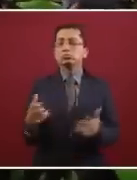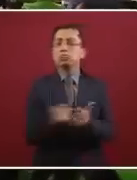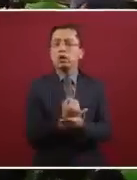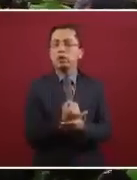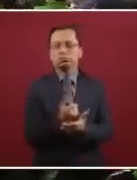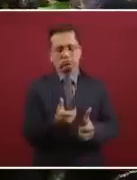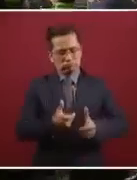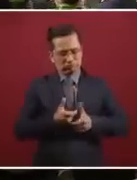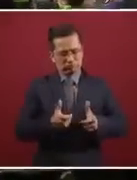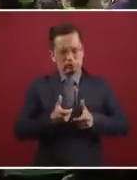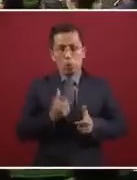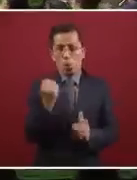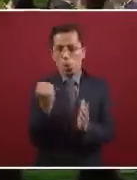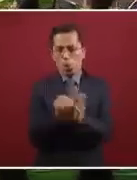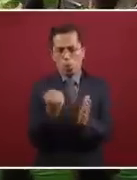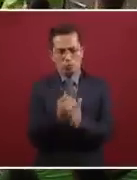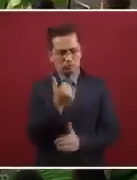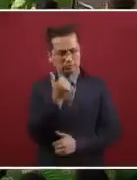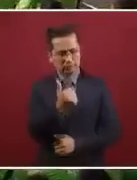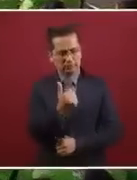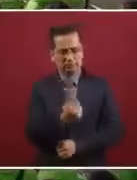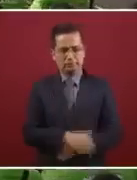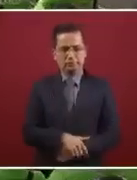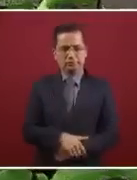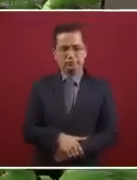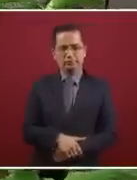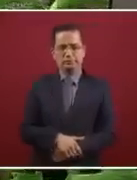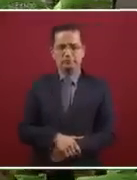disciplina de natación.